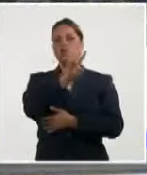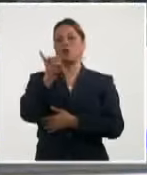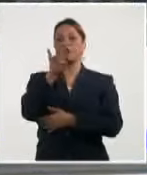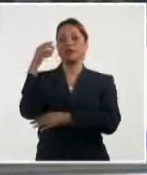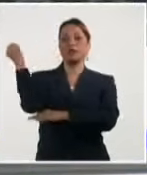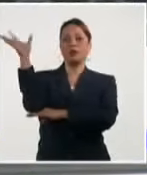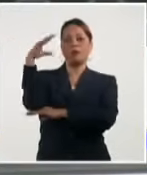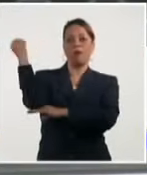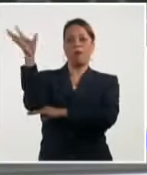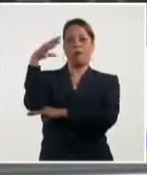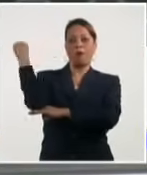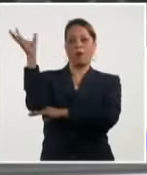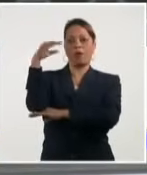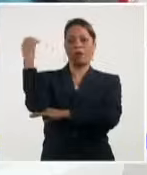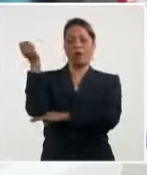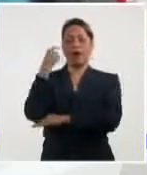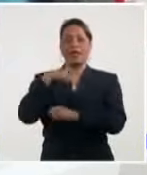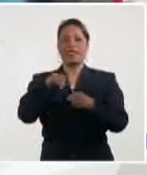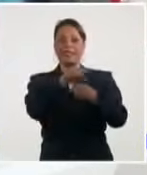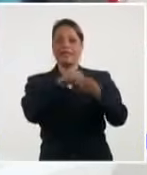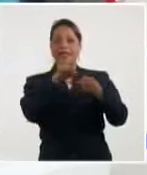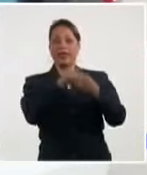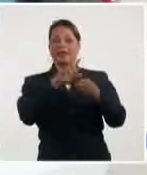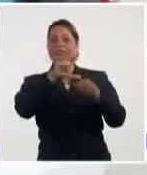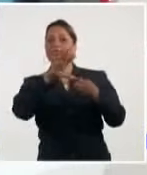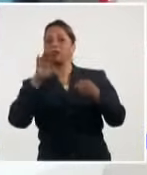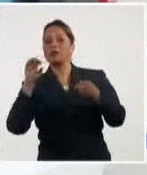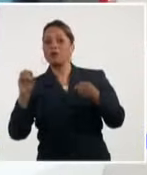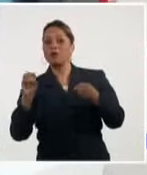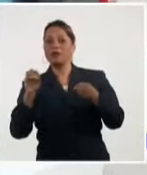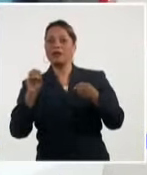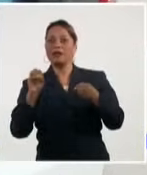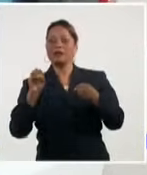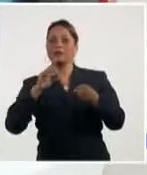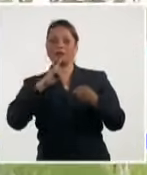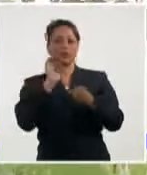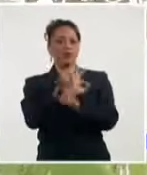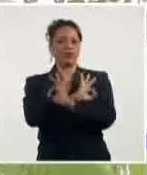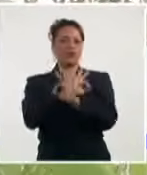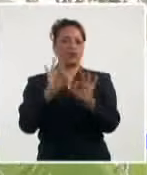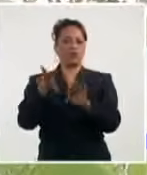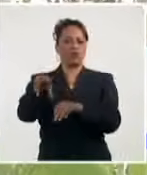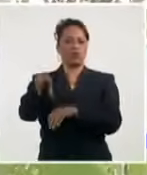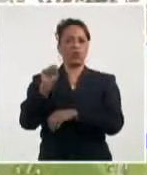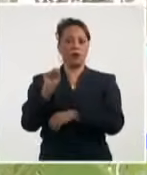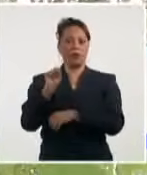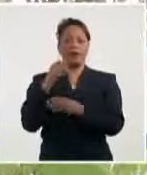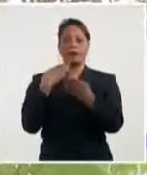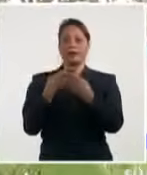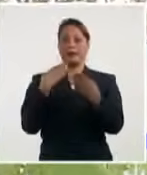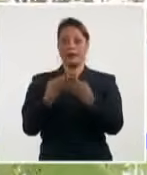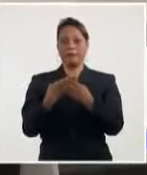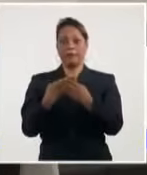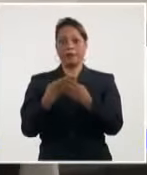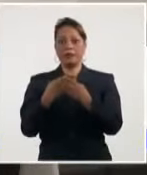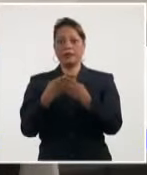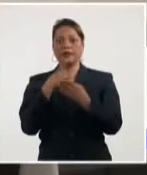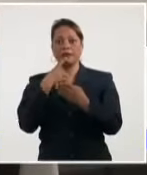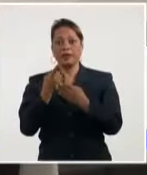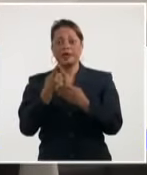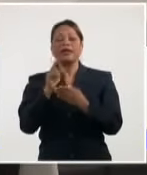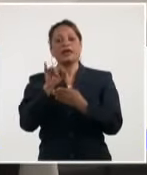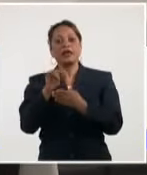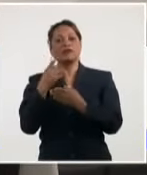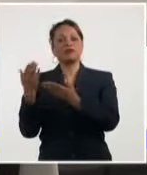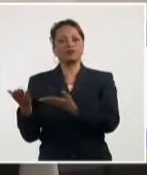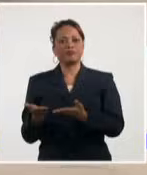ambulancias, de ellas 50 cero kilómetros. La empresa mixta MCB Comercial tuvo a su